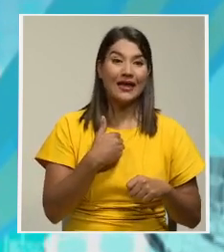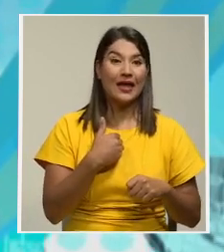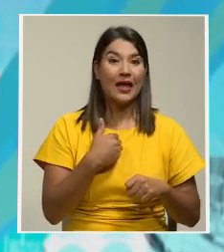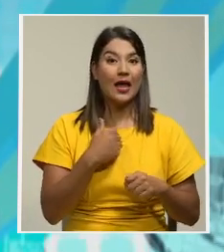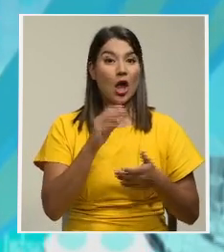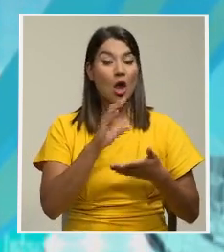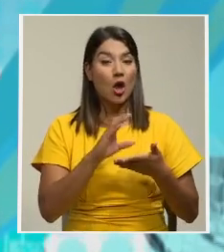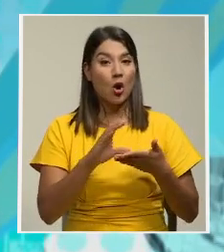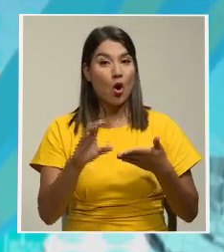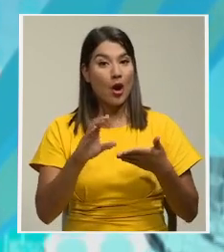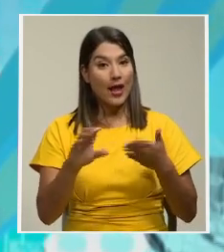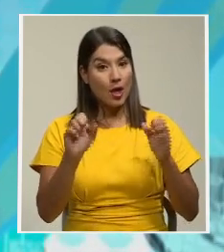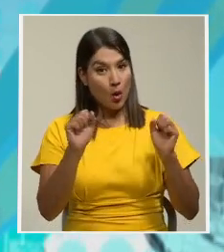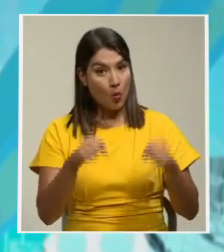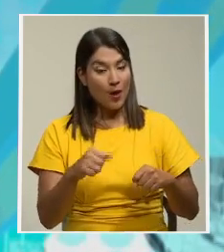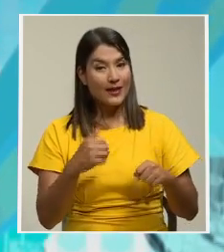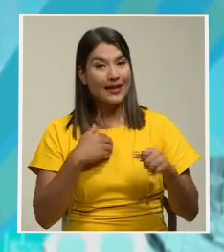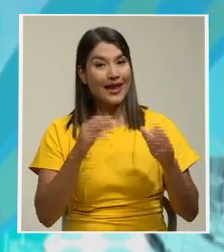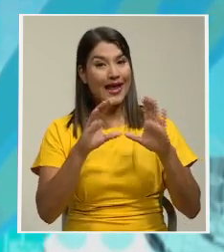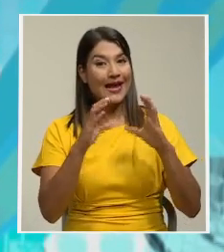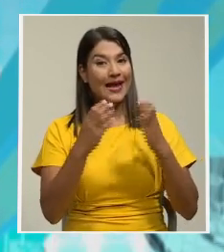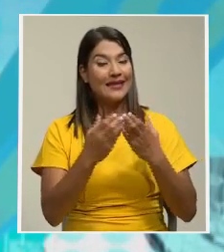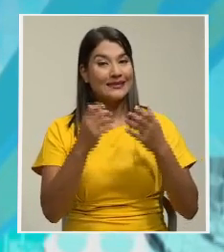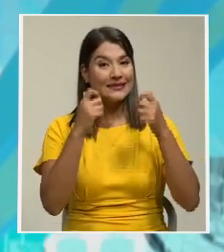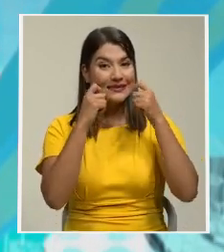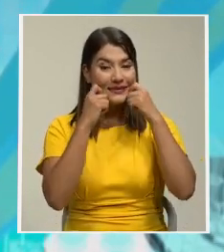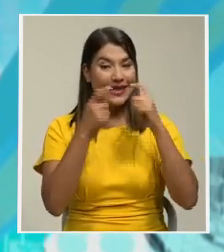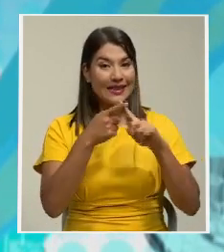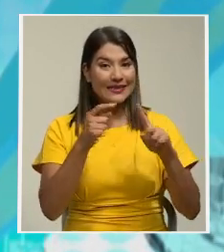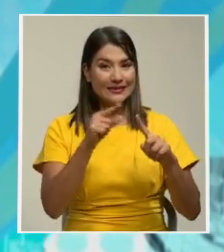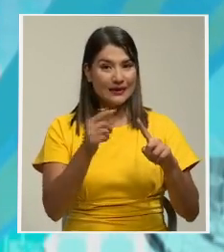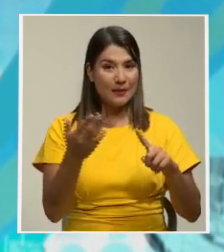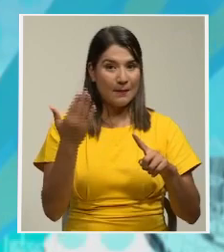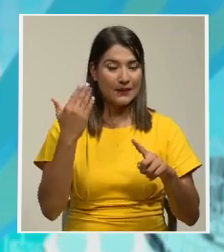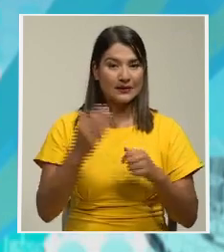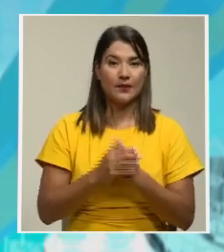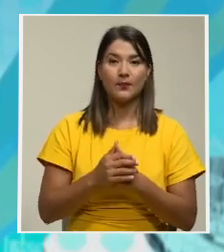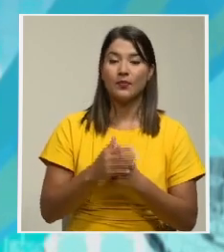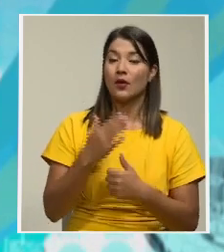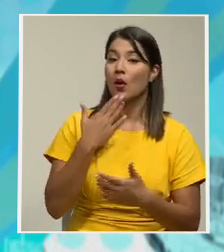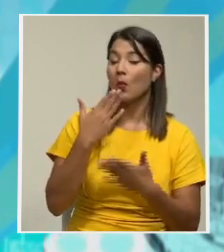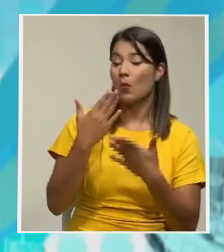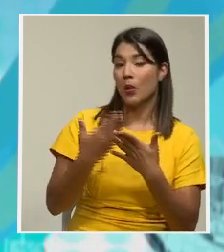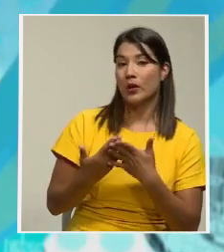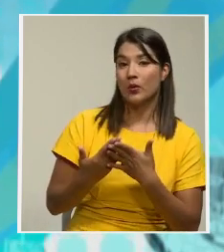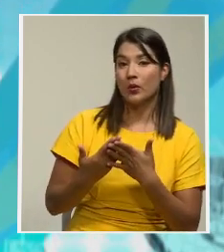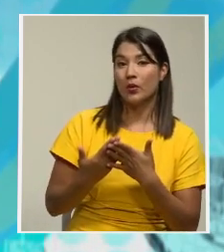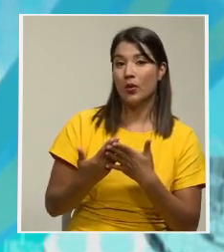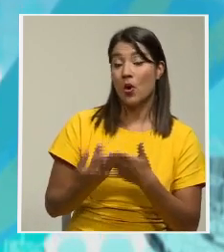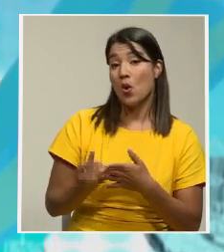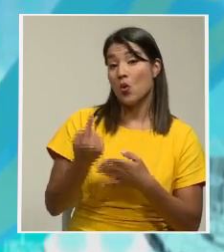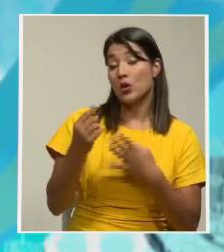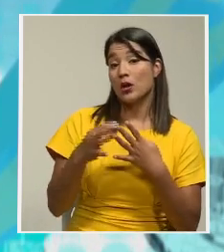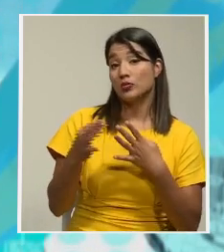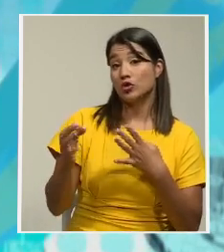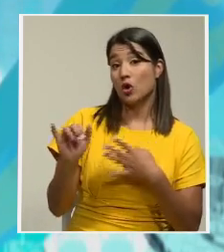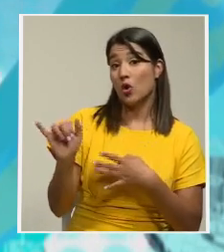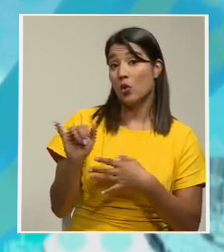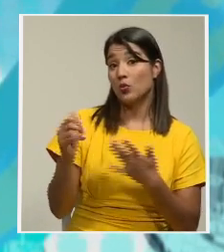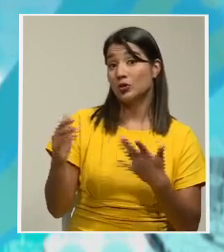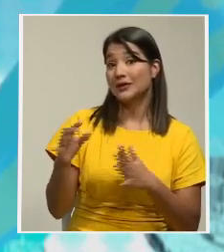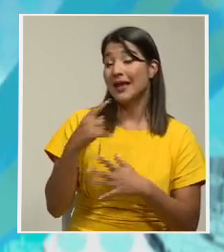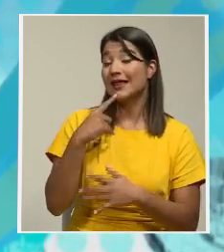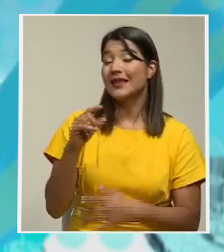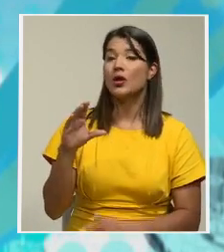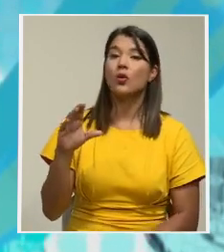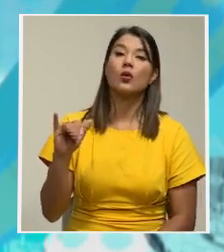recibir clases presenciales a partir de la próxima semana? Bueno, una de estas alternativas, como lo dijo